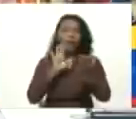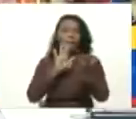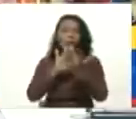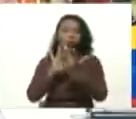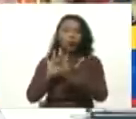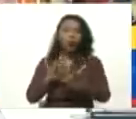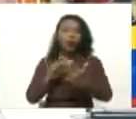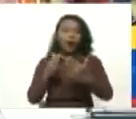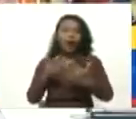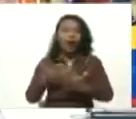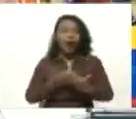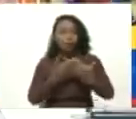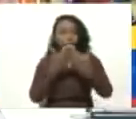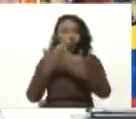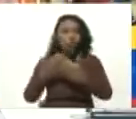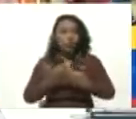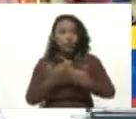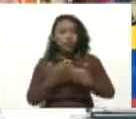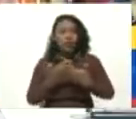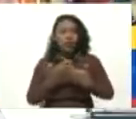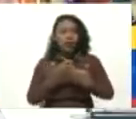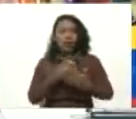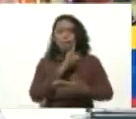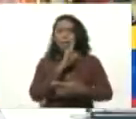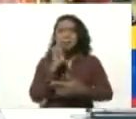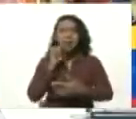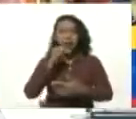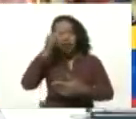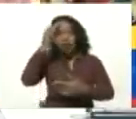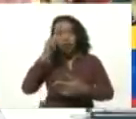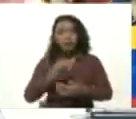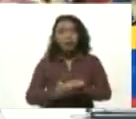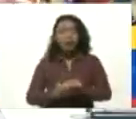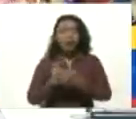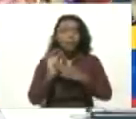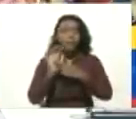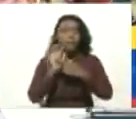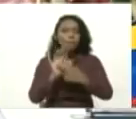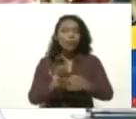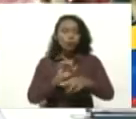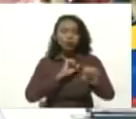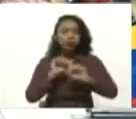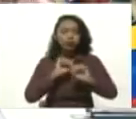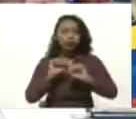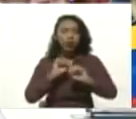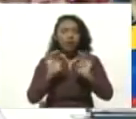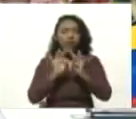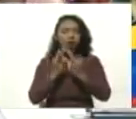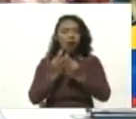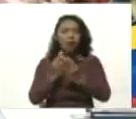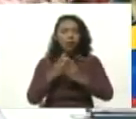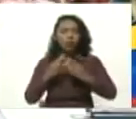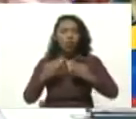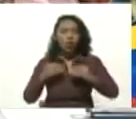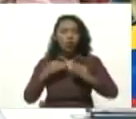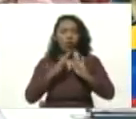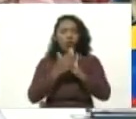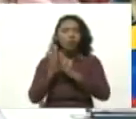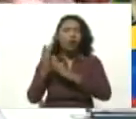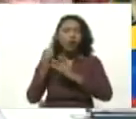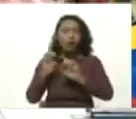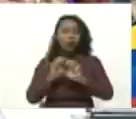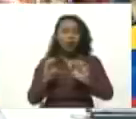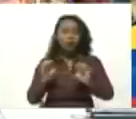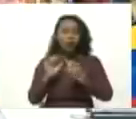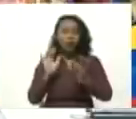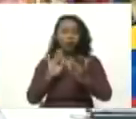nuestros estudiantes, a las madres, padres, representantes, al movimiento de familias, a toda la comunidad educativa,